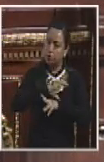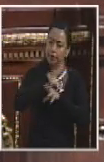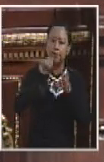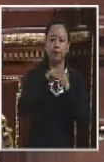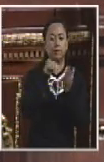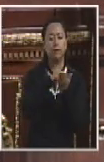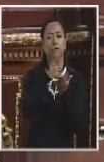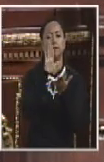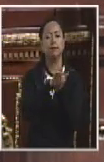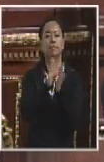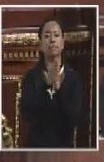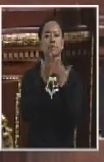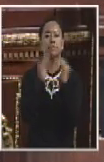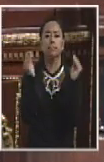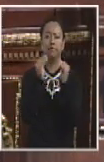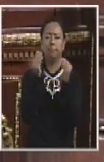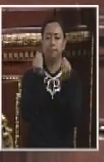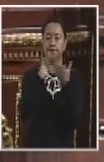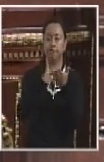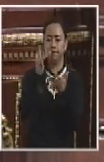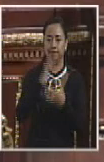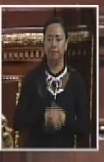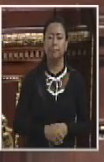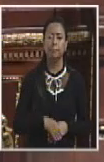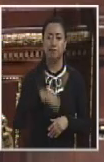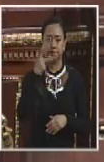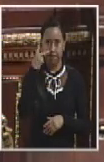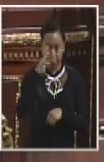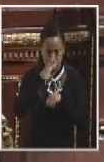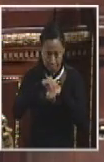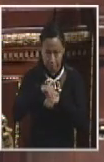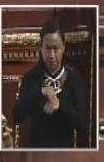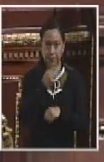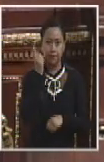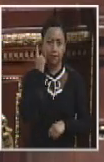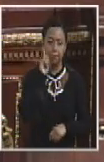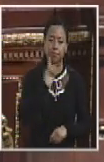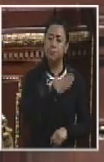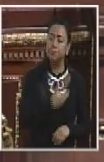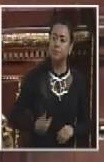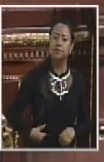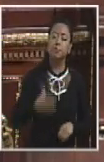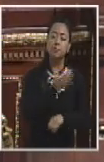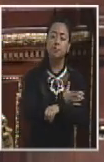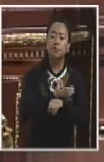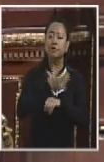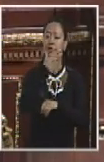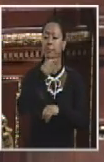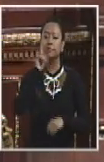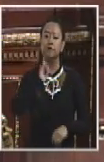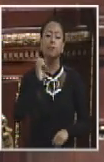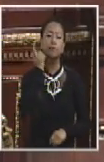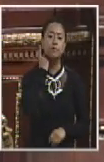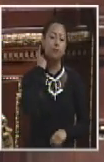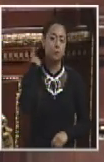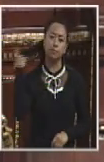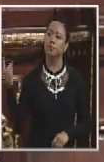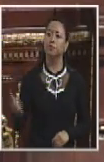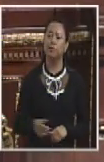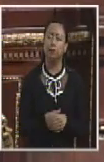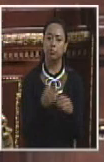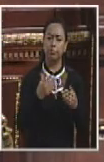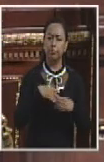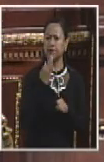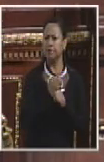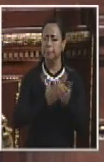Debates. Muchas gracias. Con su venia, diputada presidenta, compañeras y compañeros diputados. En el acceso y